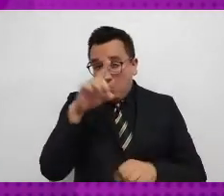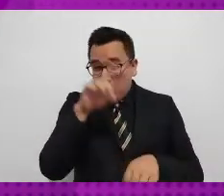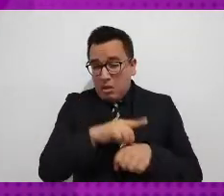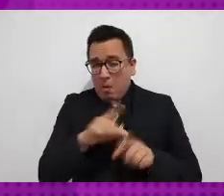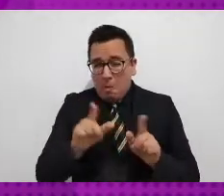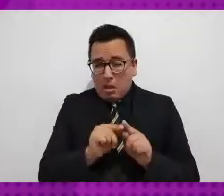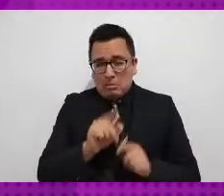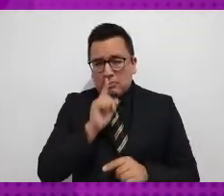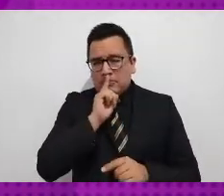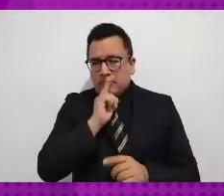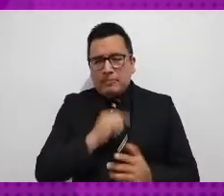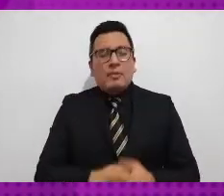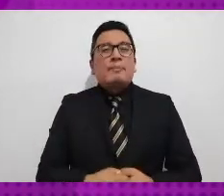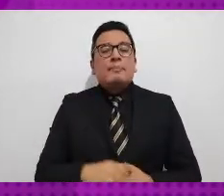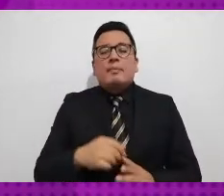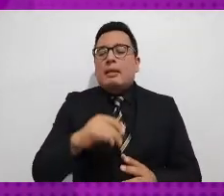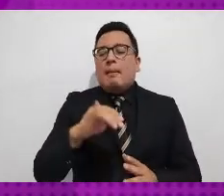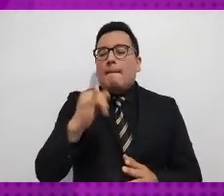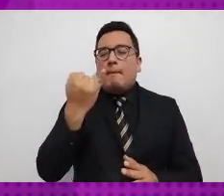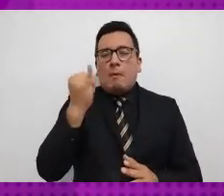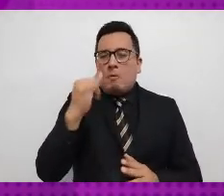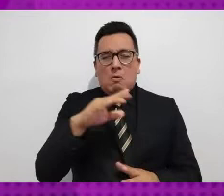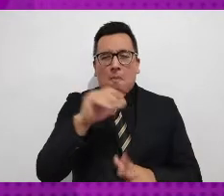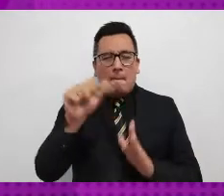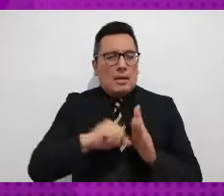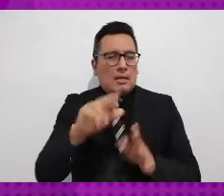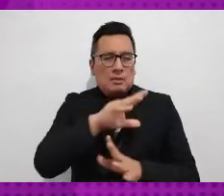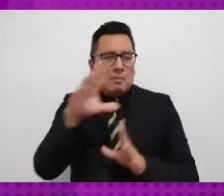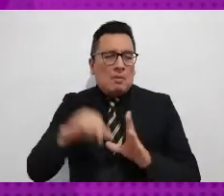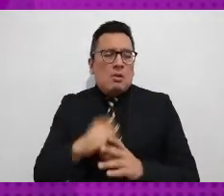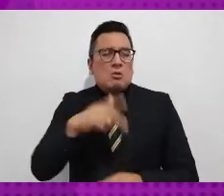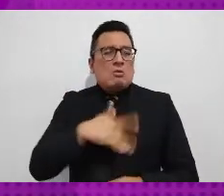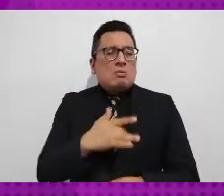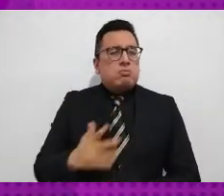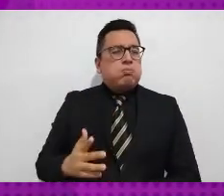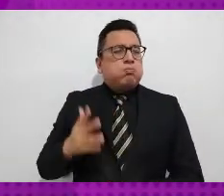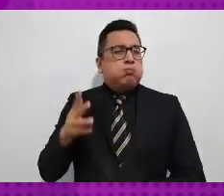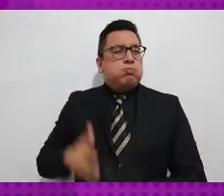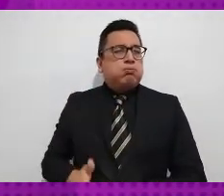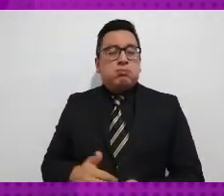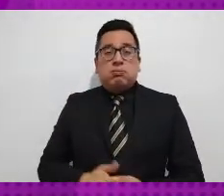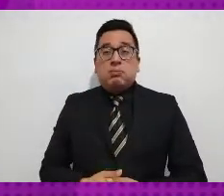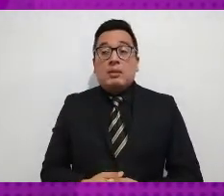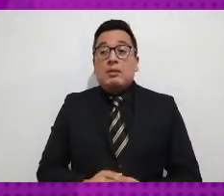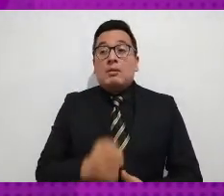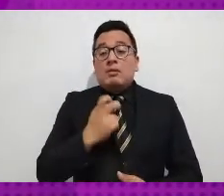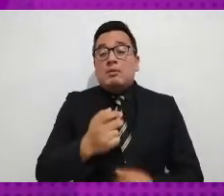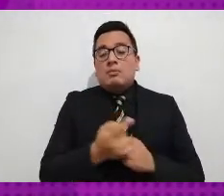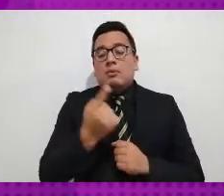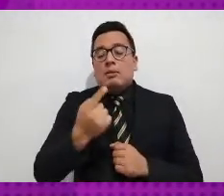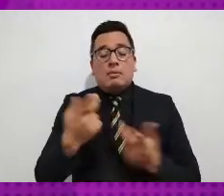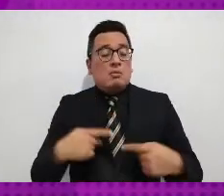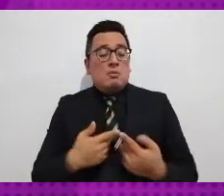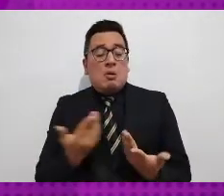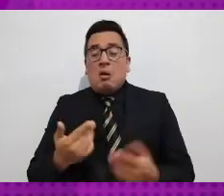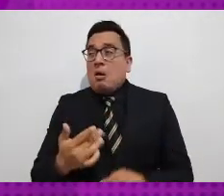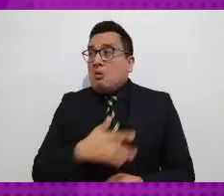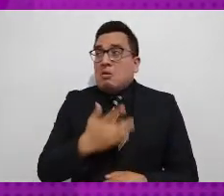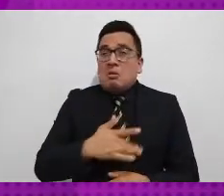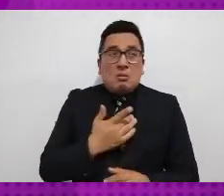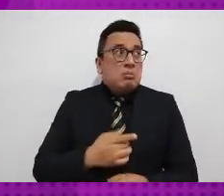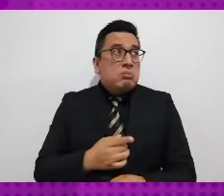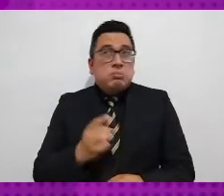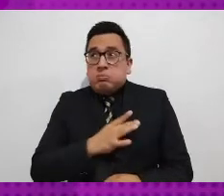diversidad, es un mes del orgullo, y justamente la palabra orgullo tiene que ver con esta idea de que las personas no estén encasilladas, no estén en